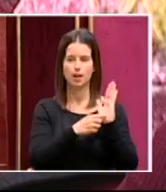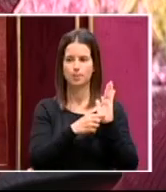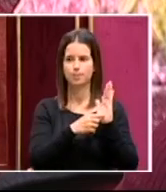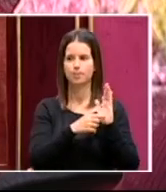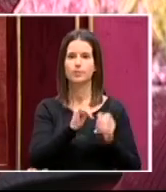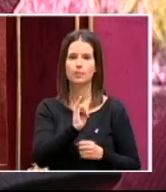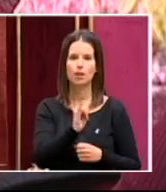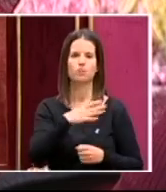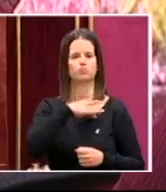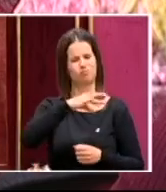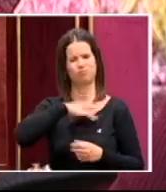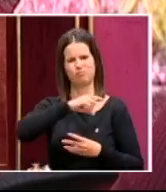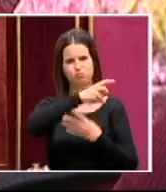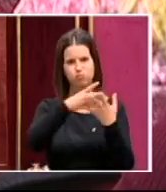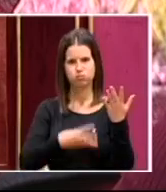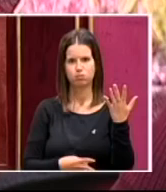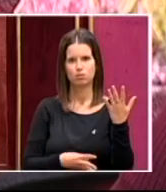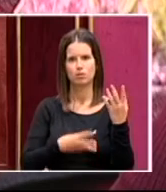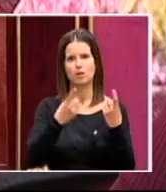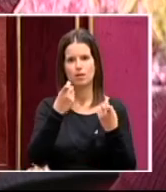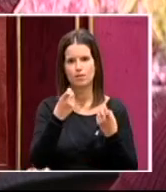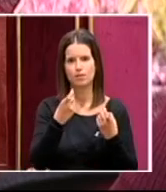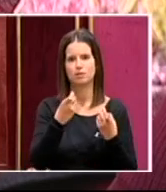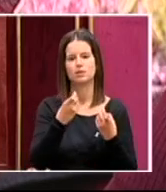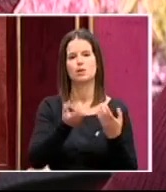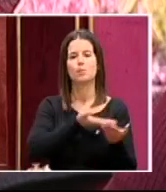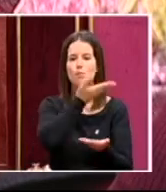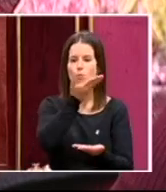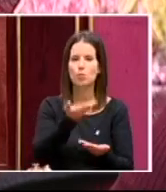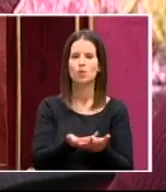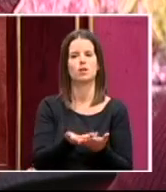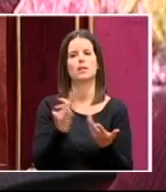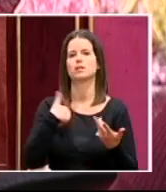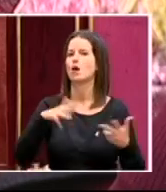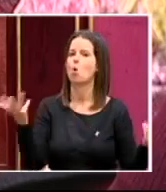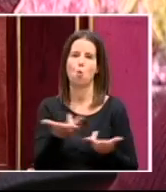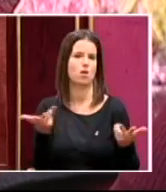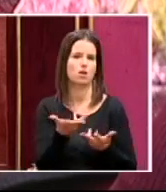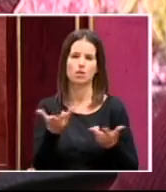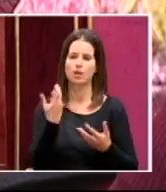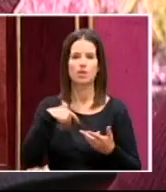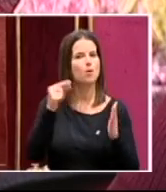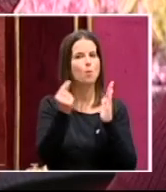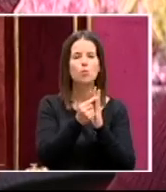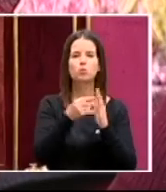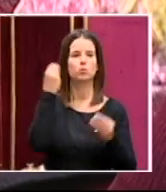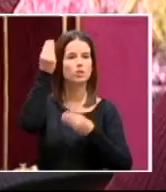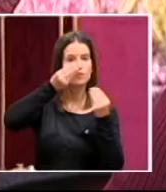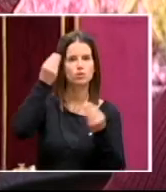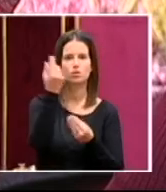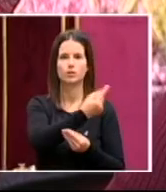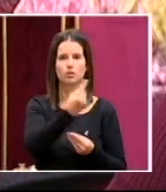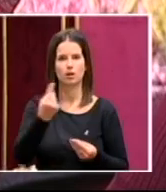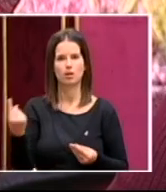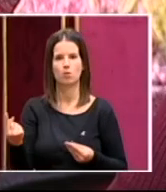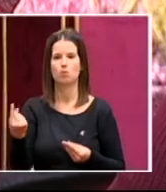Hay muchas posibilidades, hay que explorarlas y ponerlas en práctica de forma urgente. Como digo, esto tiene que ser un punto de inflexión, no podemos